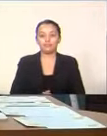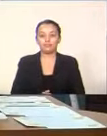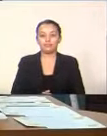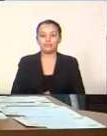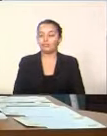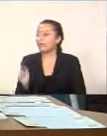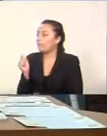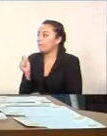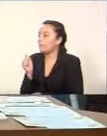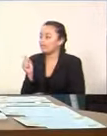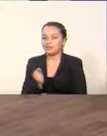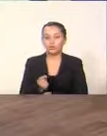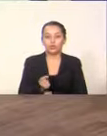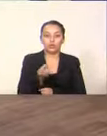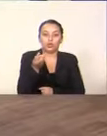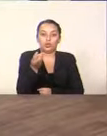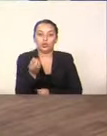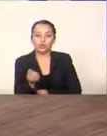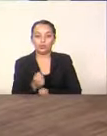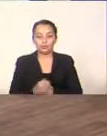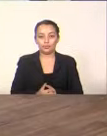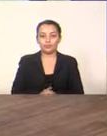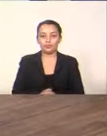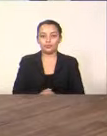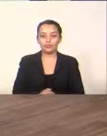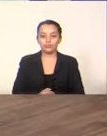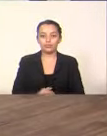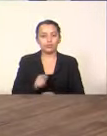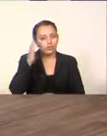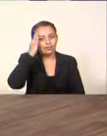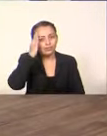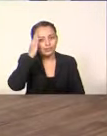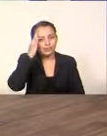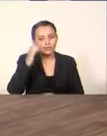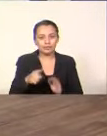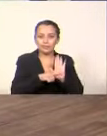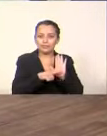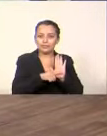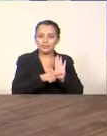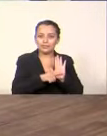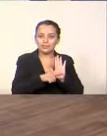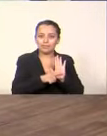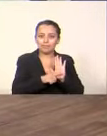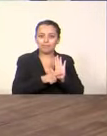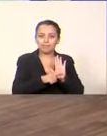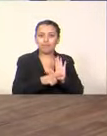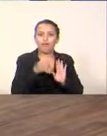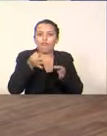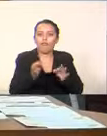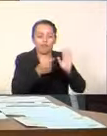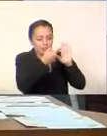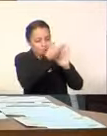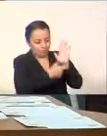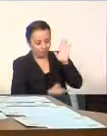antes de iniciar yo quiero hacerte una pregunta. Dime. ¿Tú sabes restar números de tres cifras de forma vertical? Pues recuerdo que en